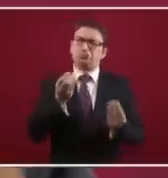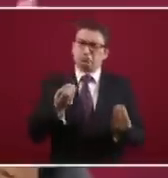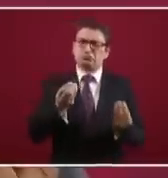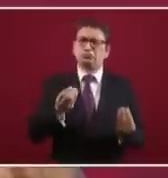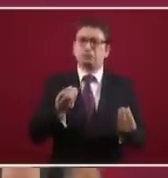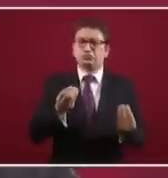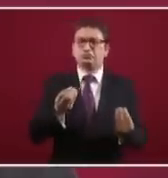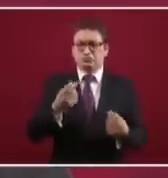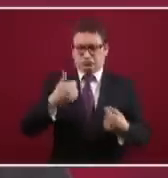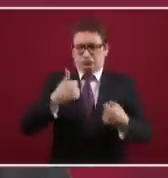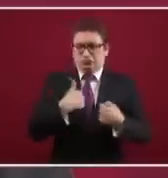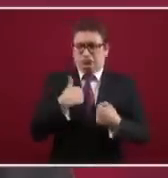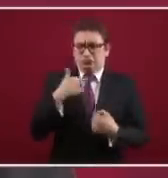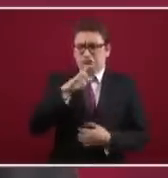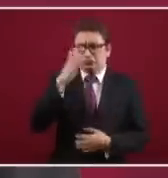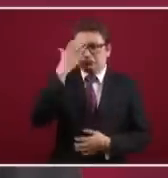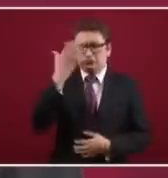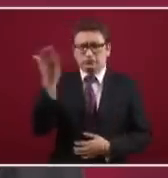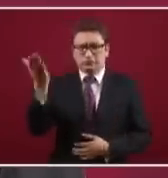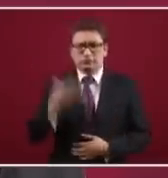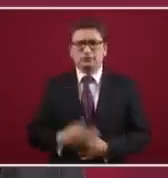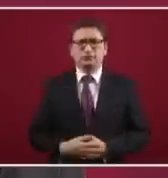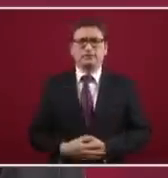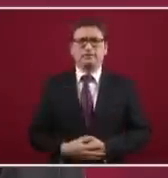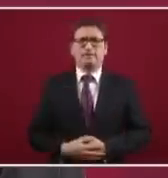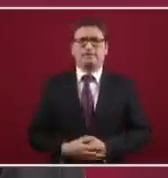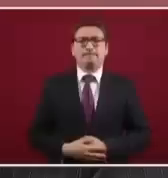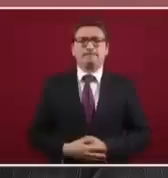lo reconozco,